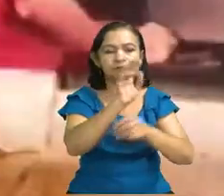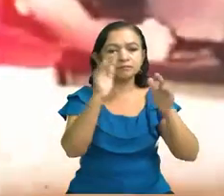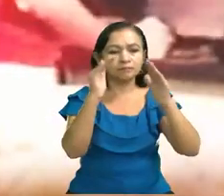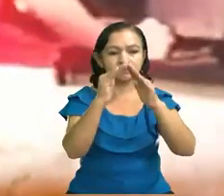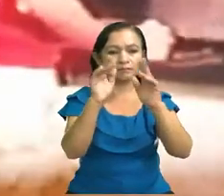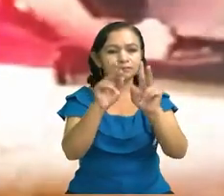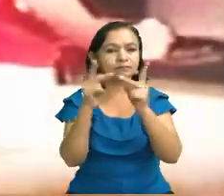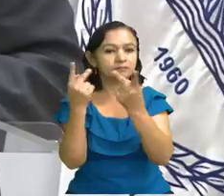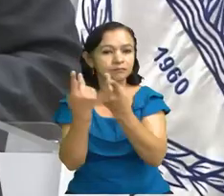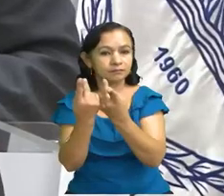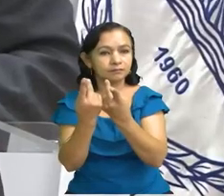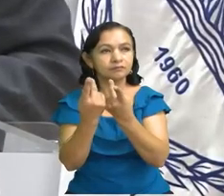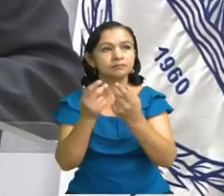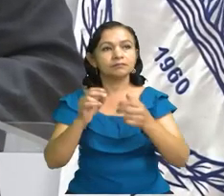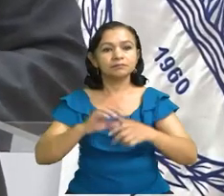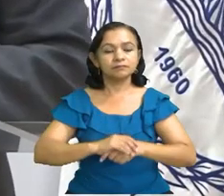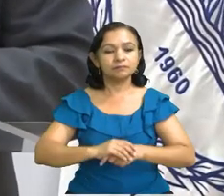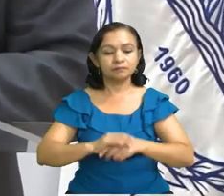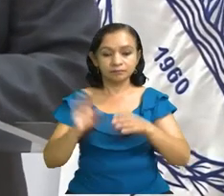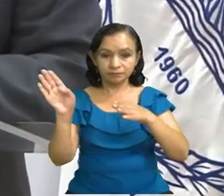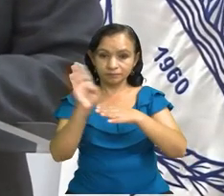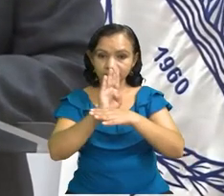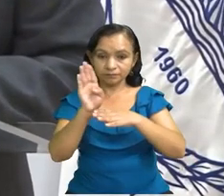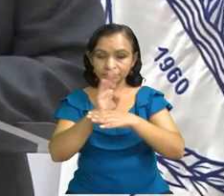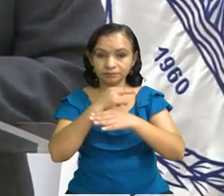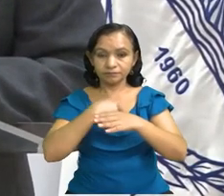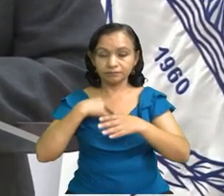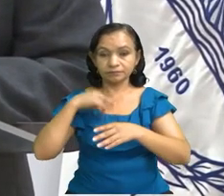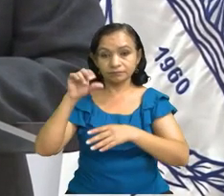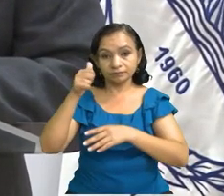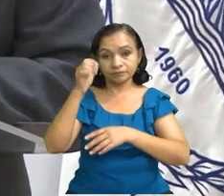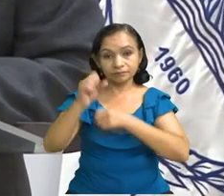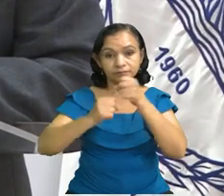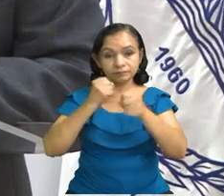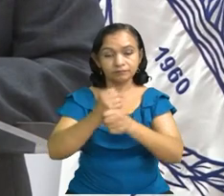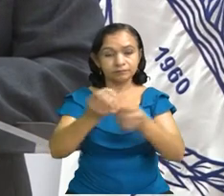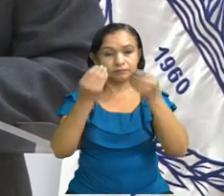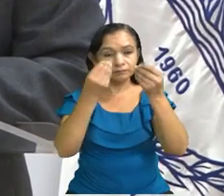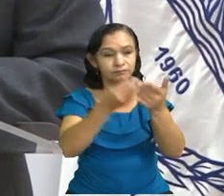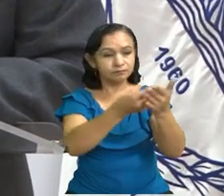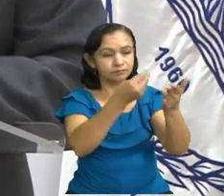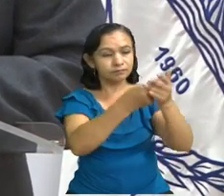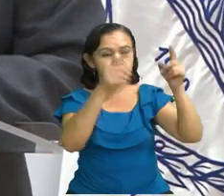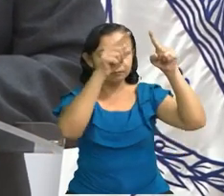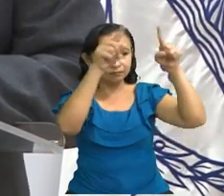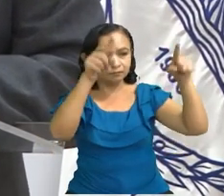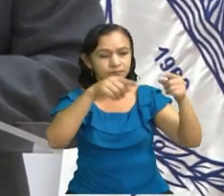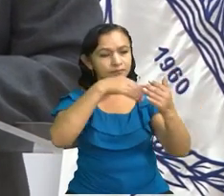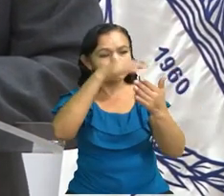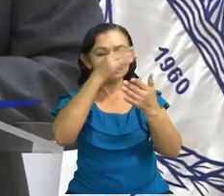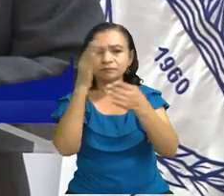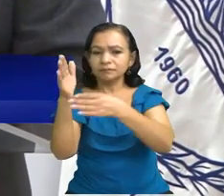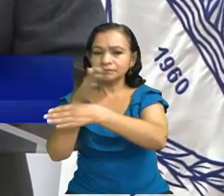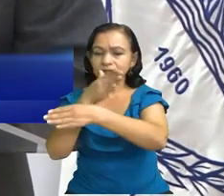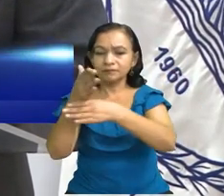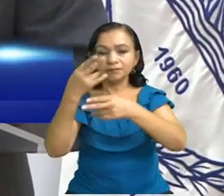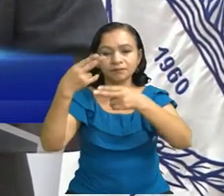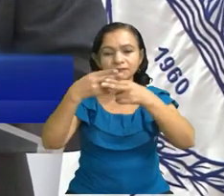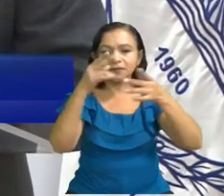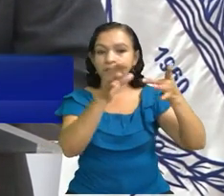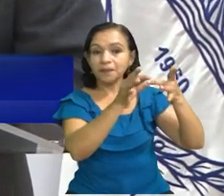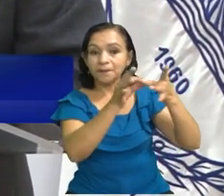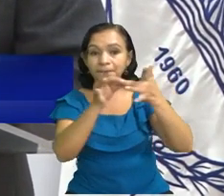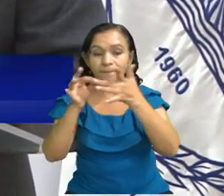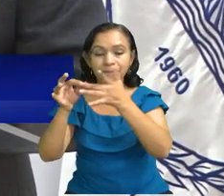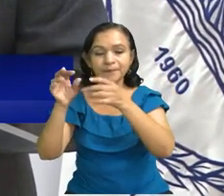Pueblos. El banco ha venido en sus 60 años acumulando muchas obras de arte de renombrados